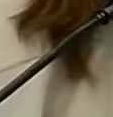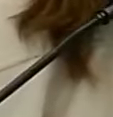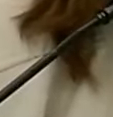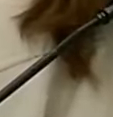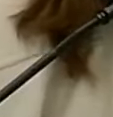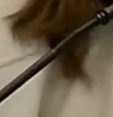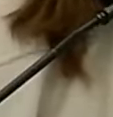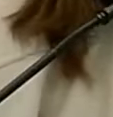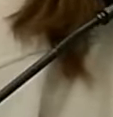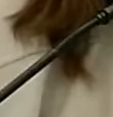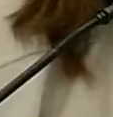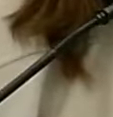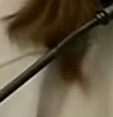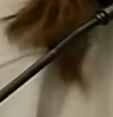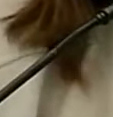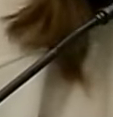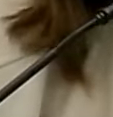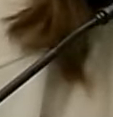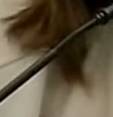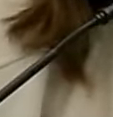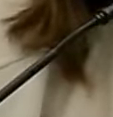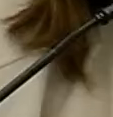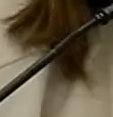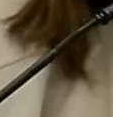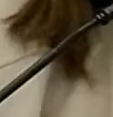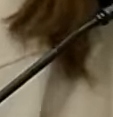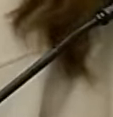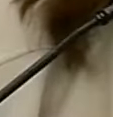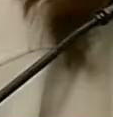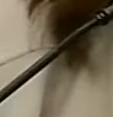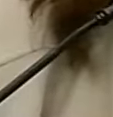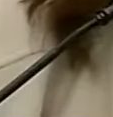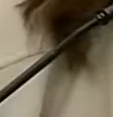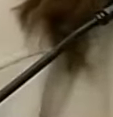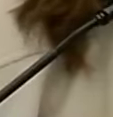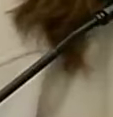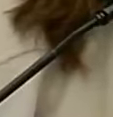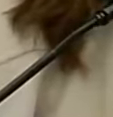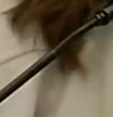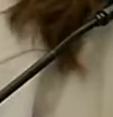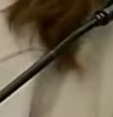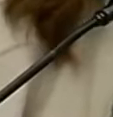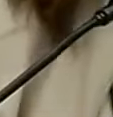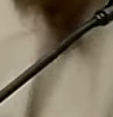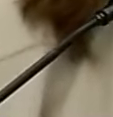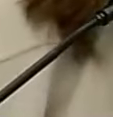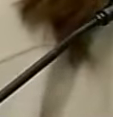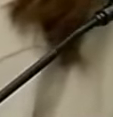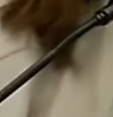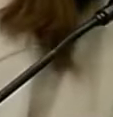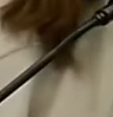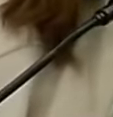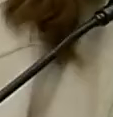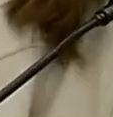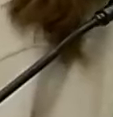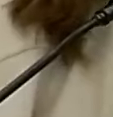más nivel de falta de legalidad o informalidad y el más usado